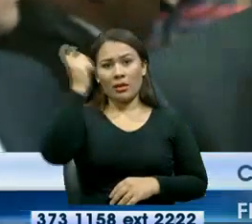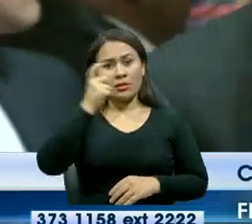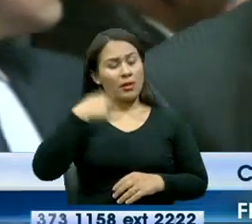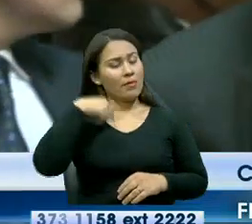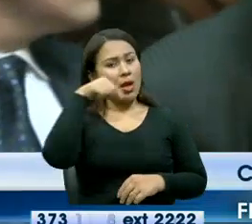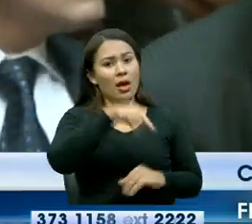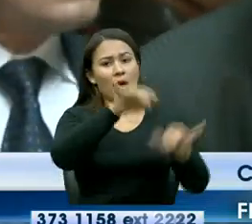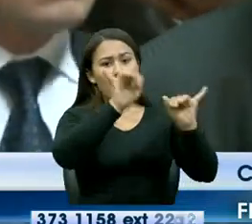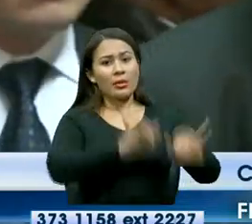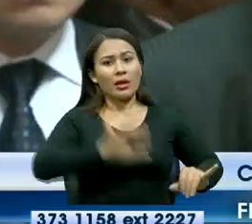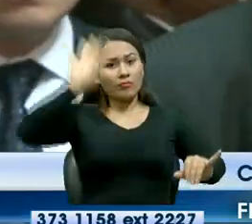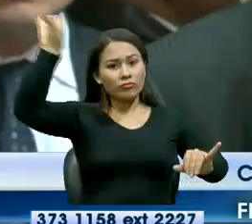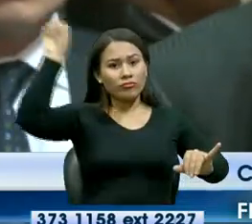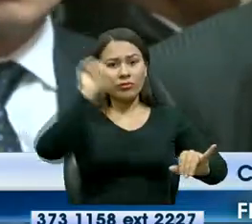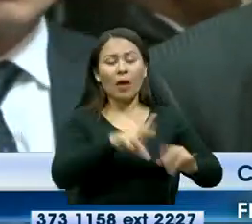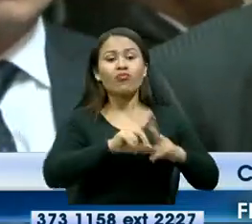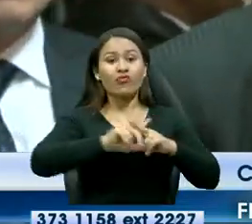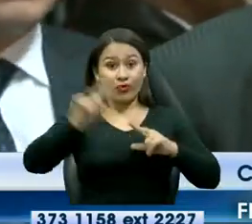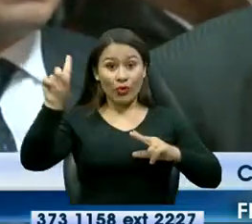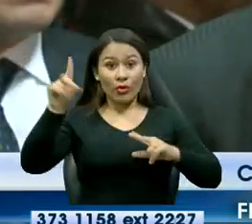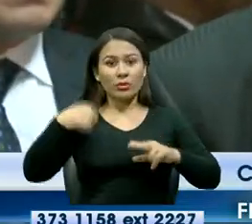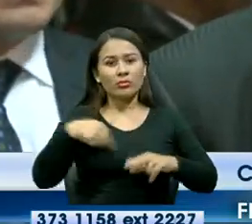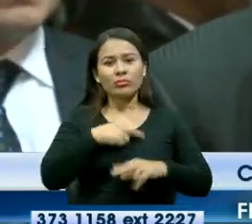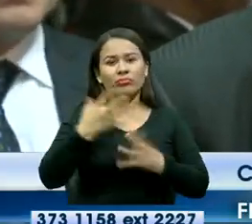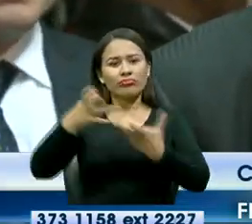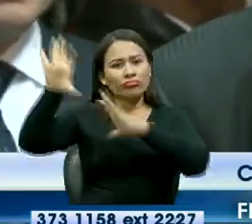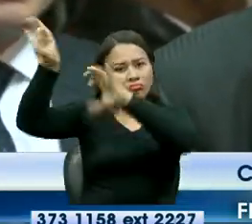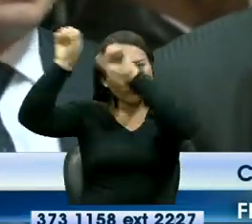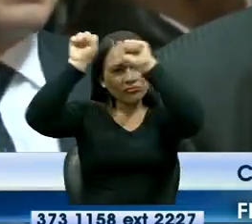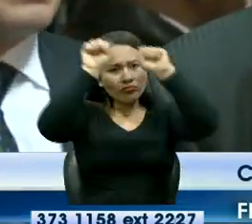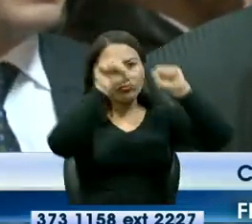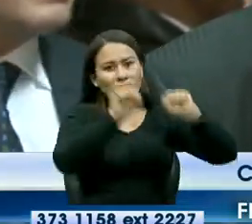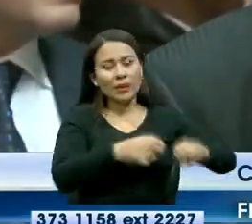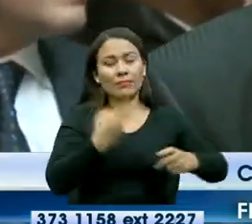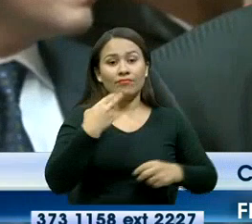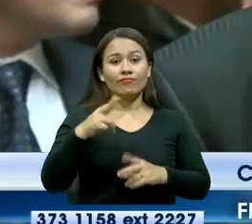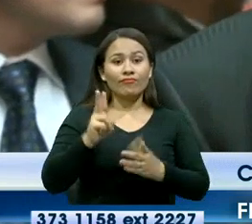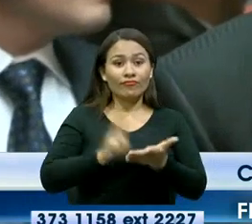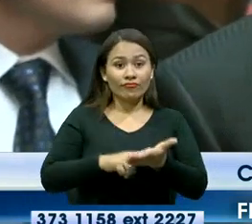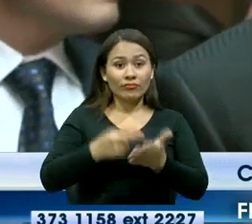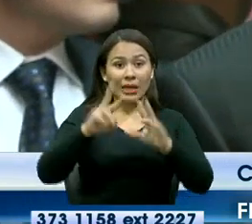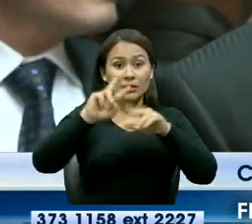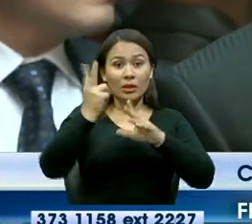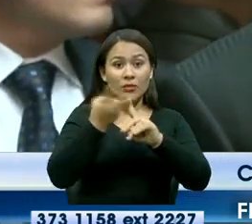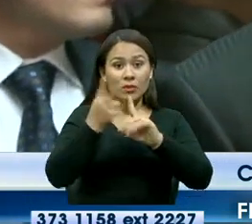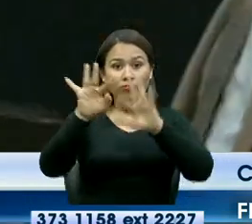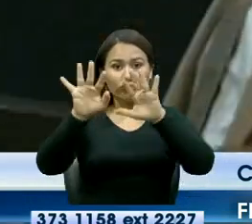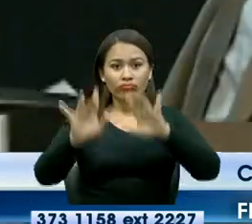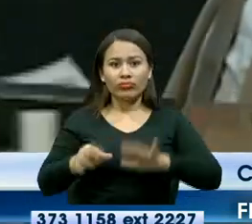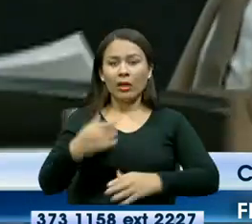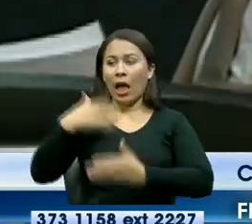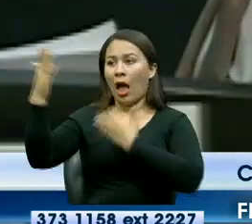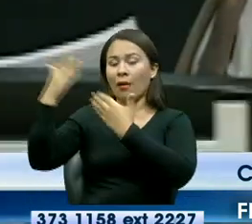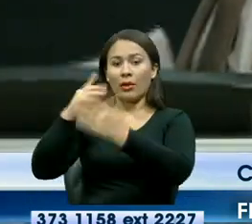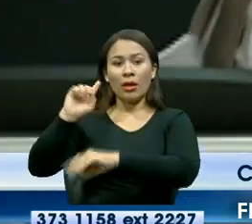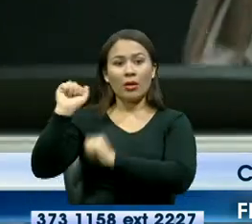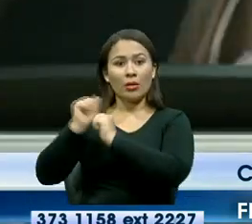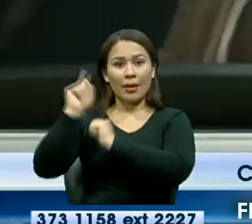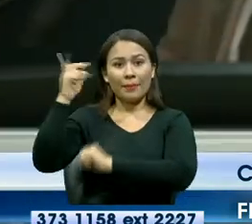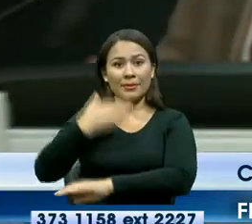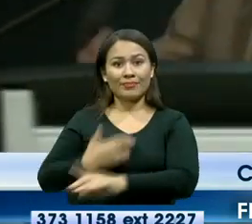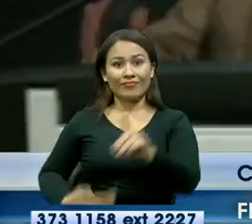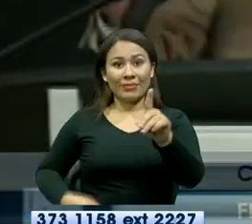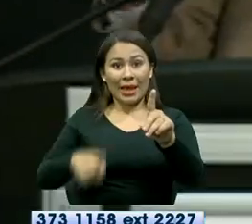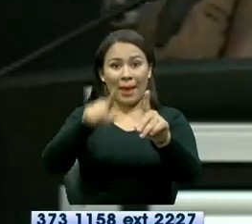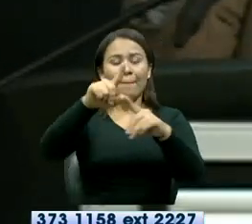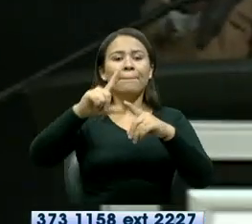segundo trámite de extradición, de manera que en este momento ya corresponde exclusivamente a las vías diplomáticas. Pedro Delgado se